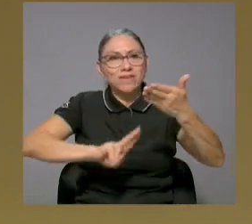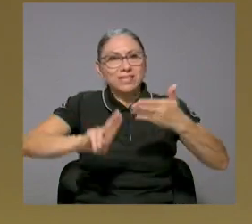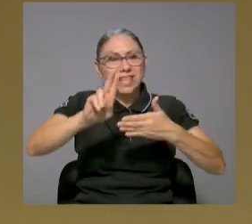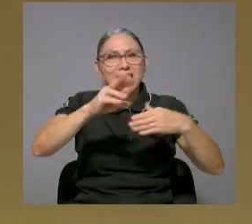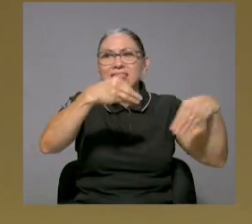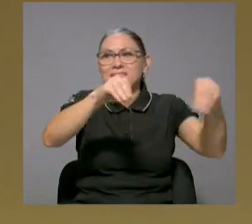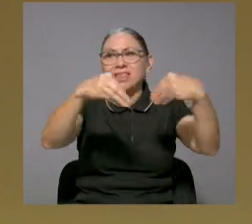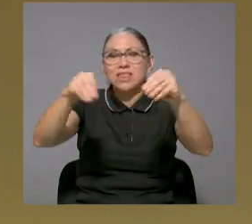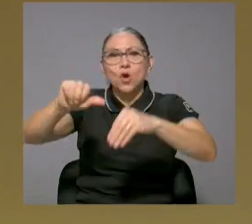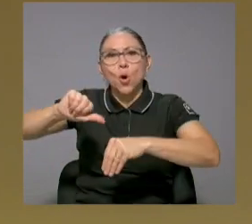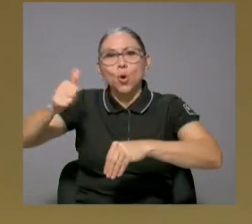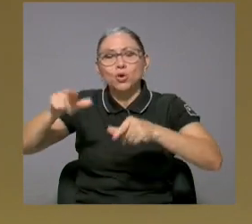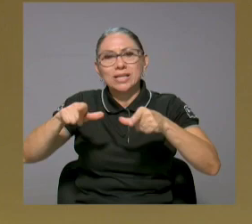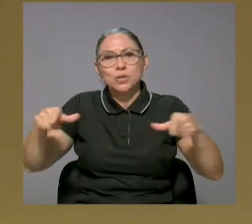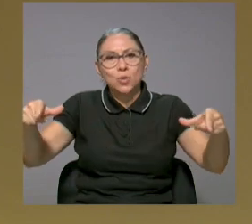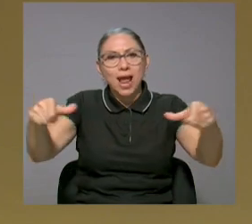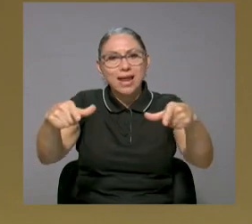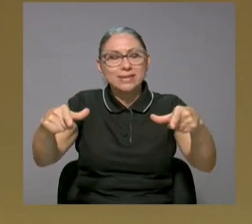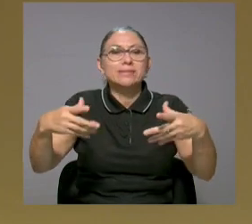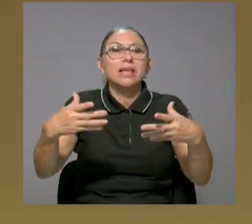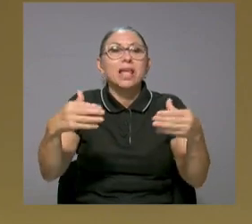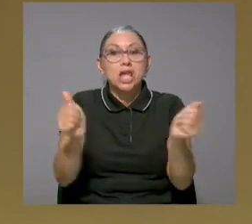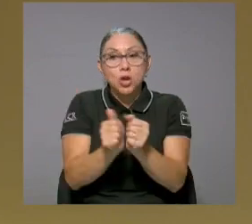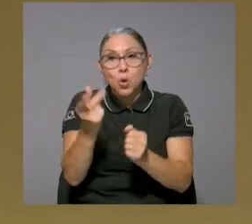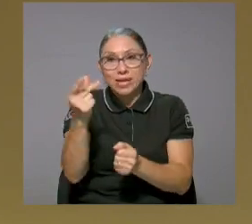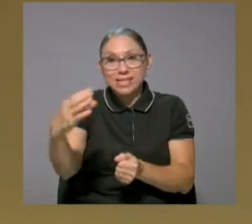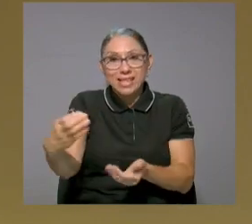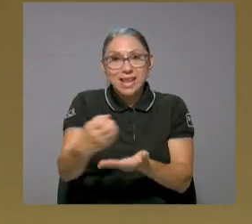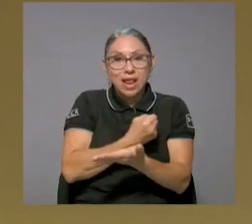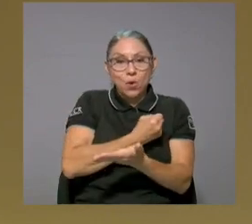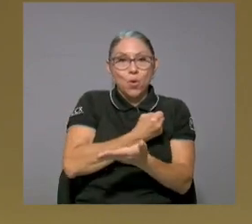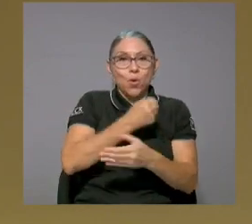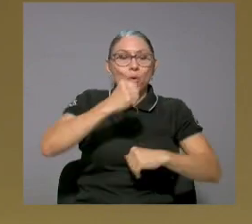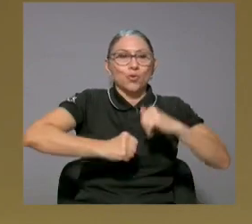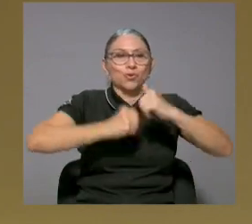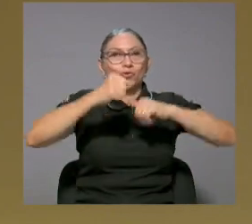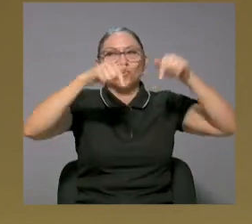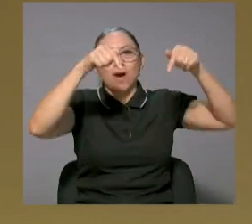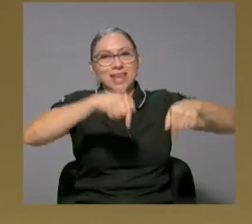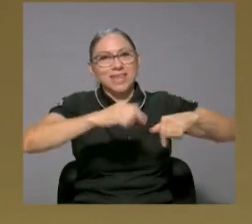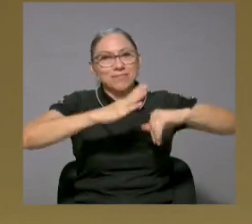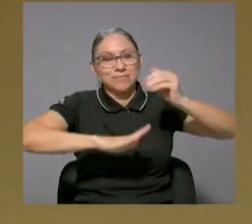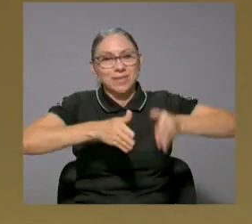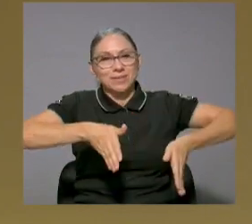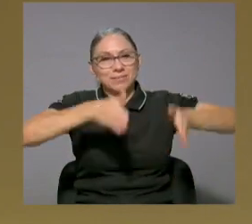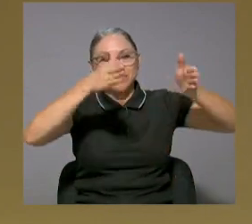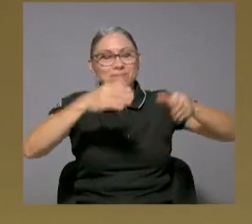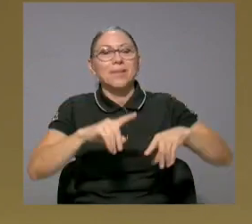otras propiedades, y construyó aquí, pero ya,